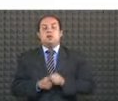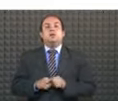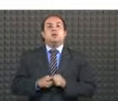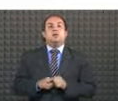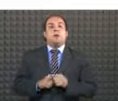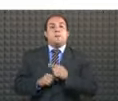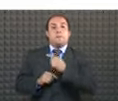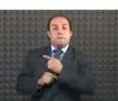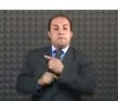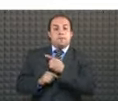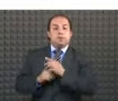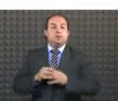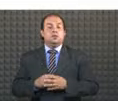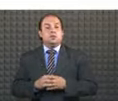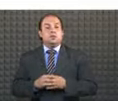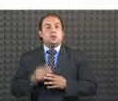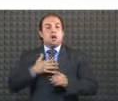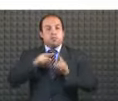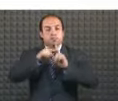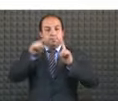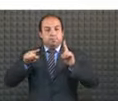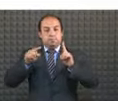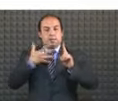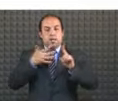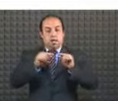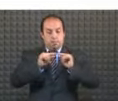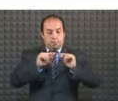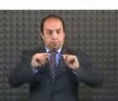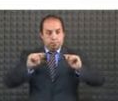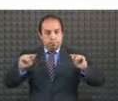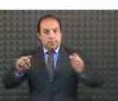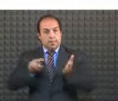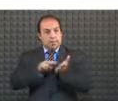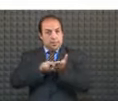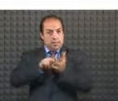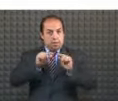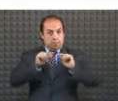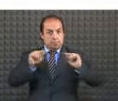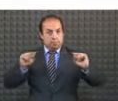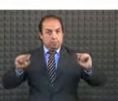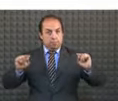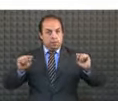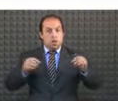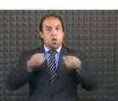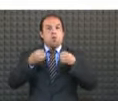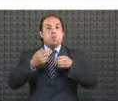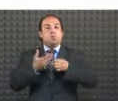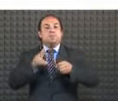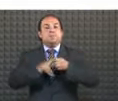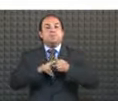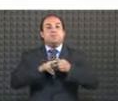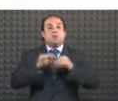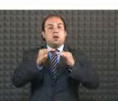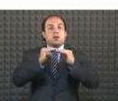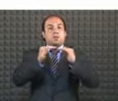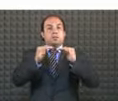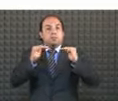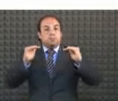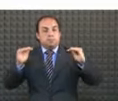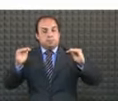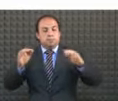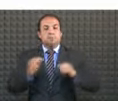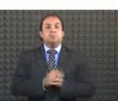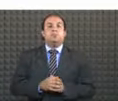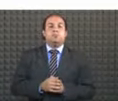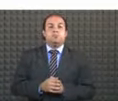es, conforme van bajando, en el momento que cruzan la línea punteada negra, es cuando la ocupación hospitalaria deja de crecer y nos quedamos en estabilidad. Como pueden